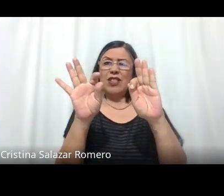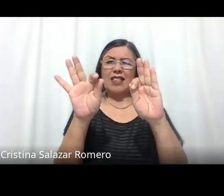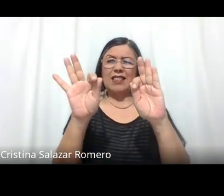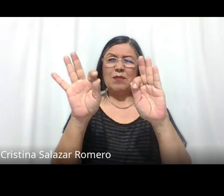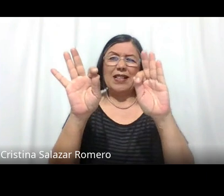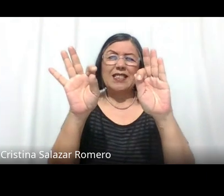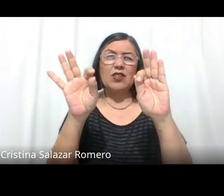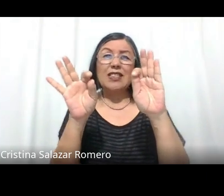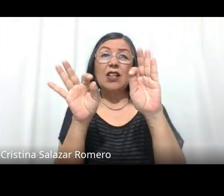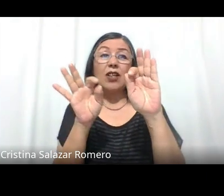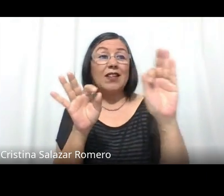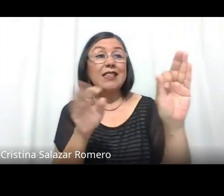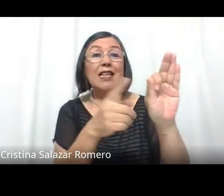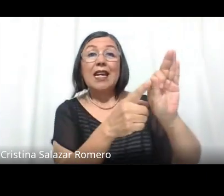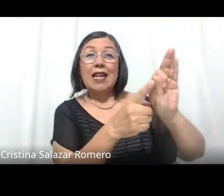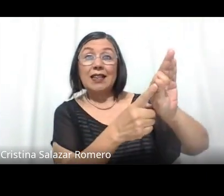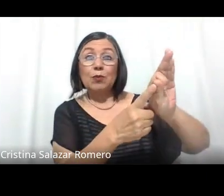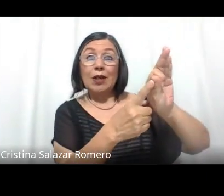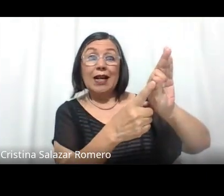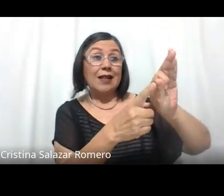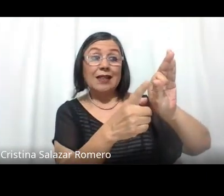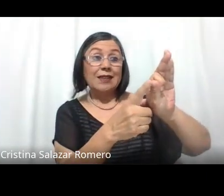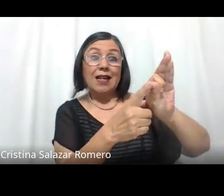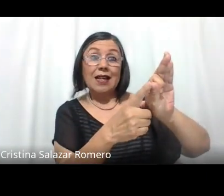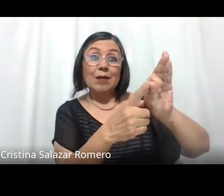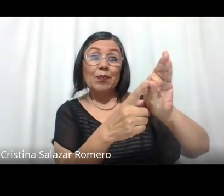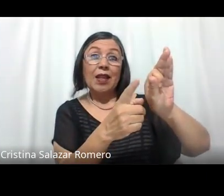hay otra que se parece. Entonces tengo que ver si el dedo pulgar